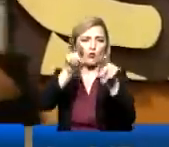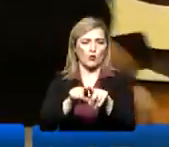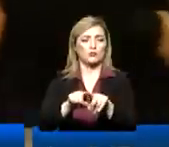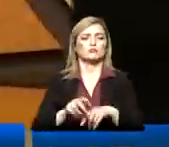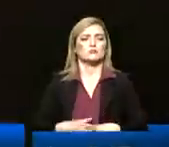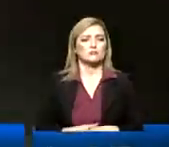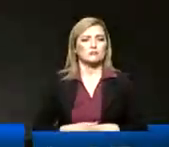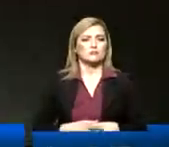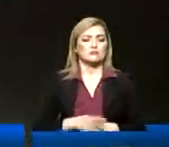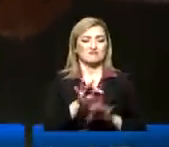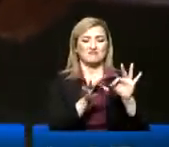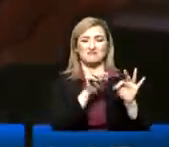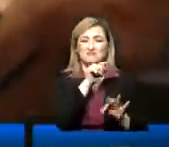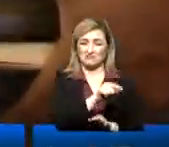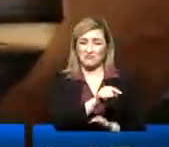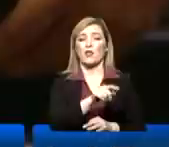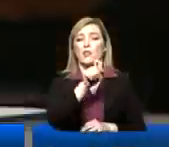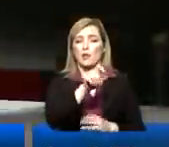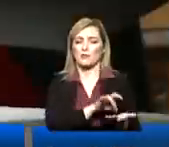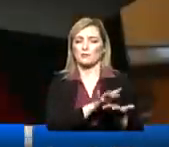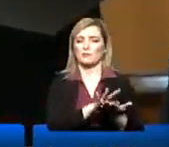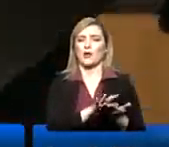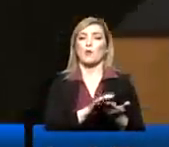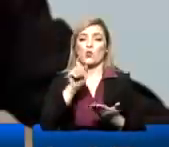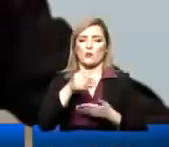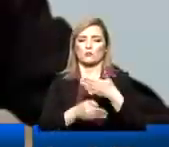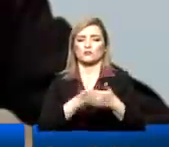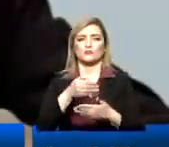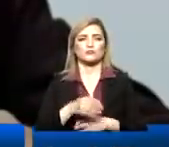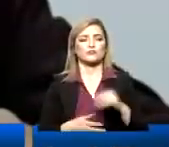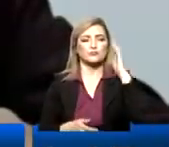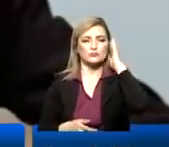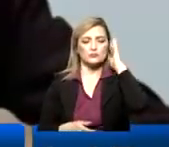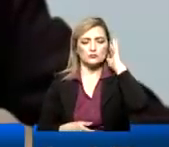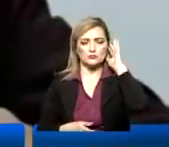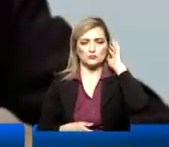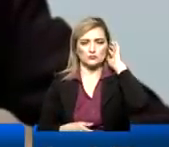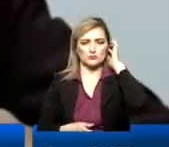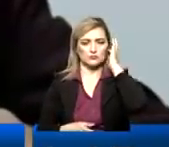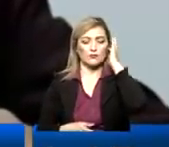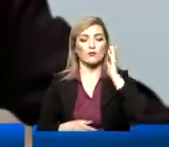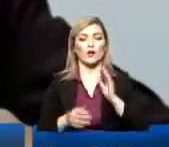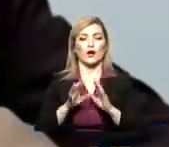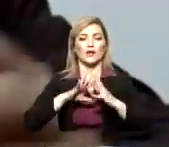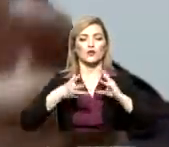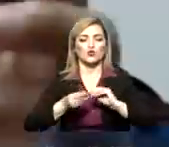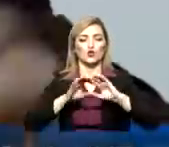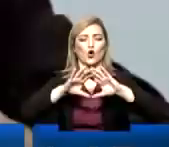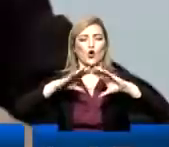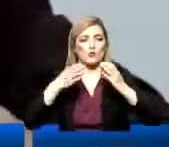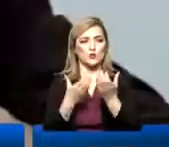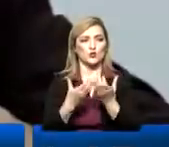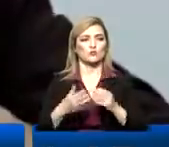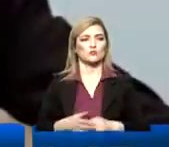que en el caso de Morales se impulsen acciones, pero siguiendo el debido proceso. La resolución de la Comisión de Mesas y Excusas y lo